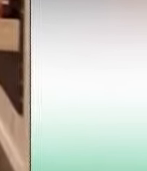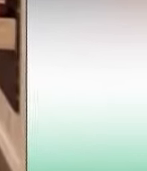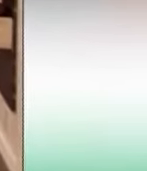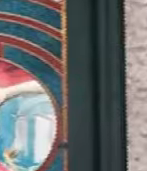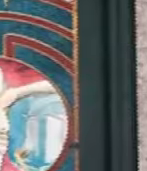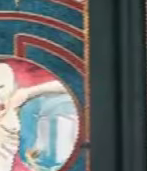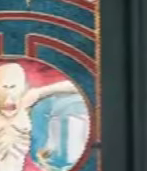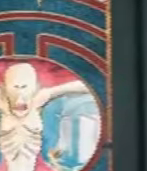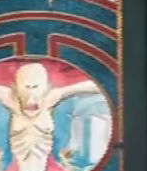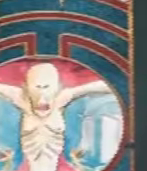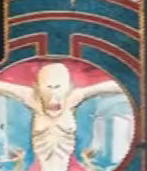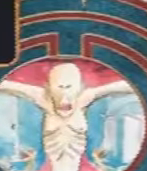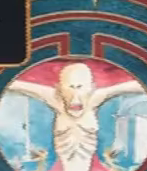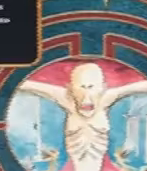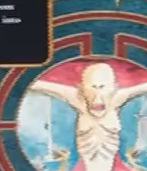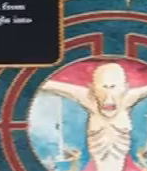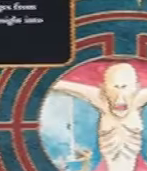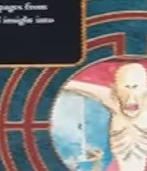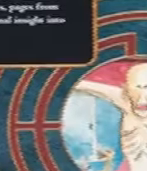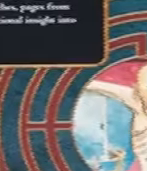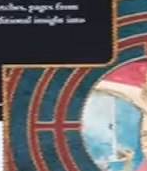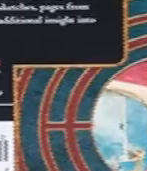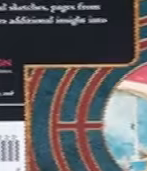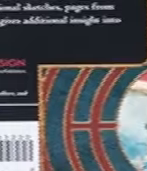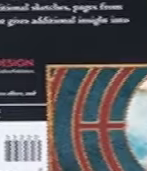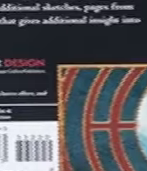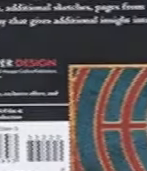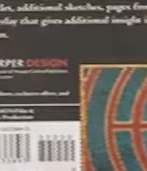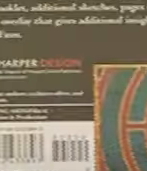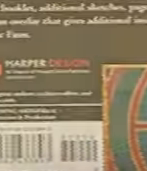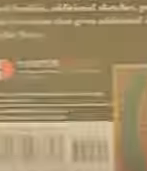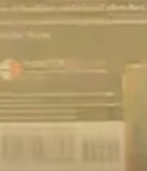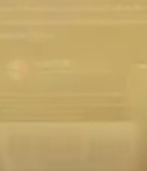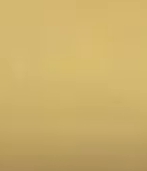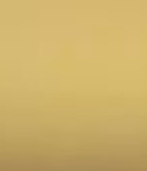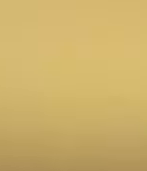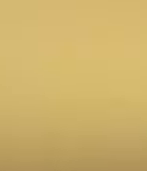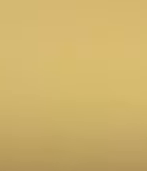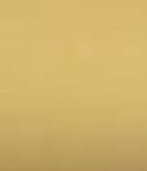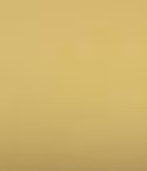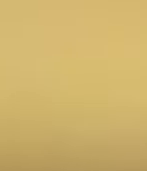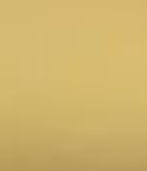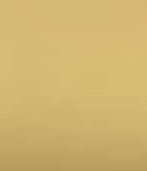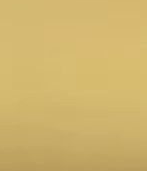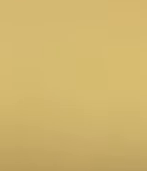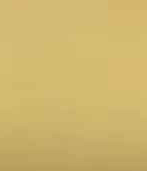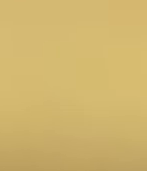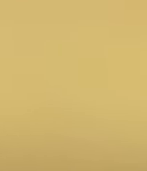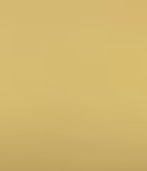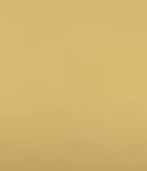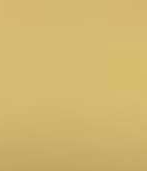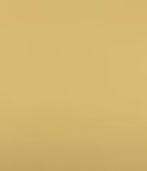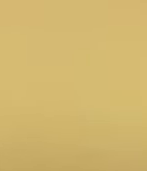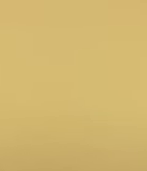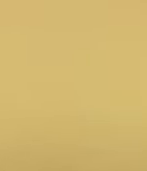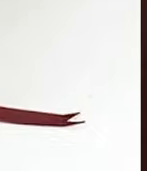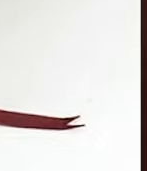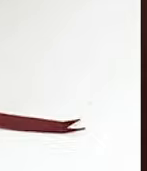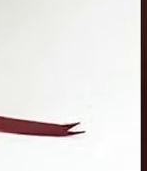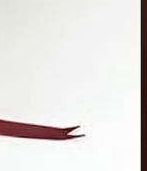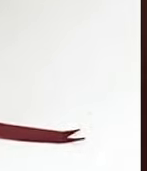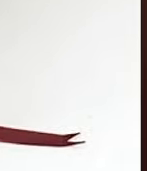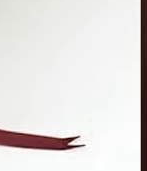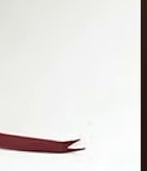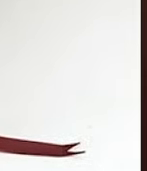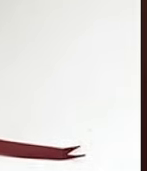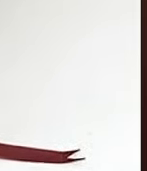libros, 2 ediciones de Cómo se realizó el laberinto del fauno y 2 de El gabinete de curiosidades, los